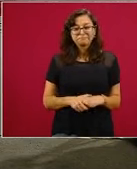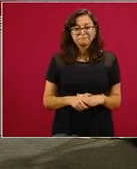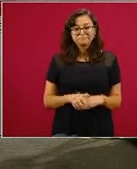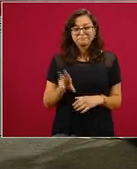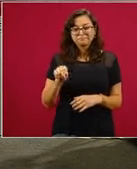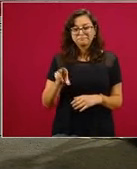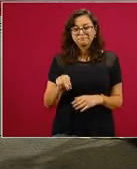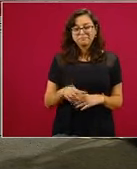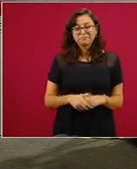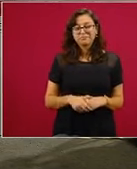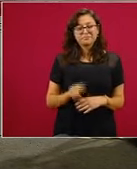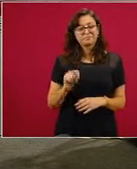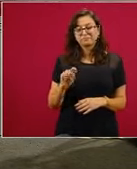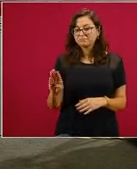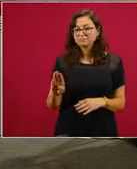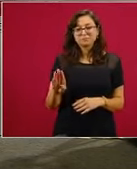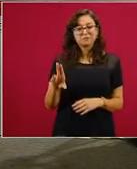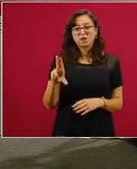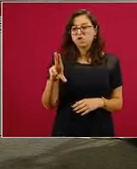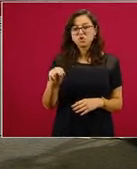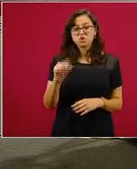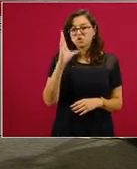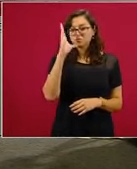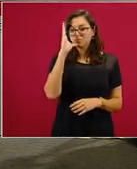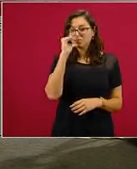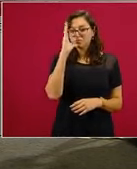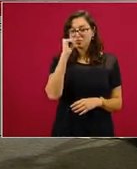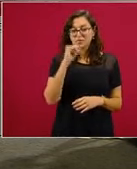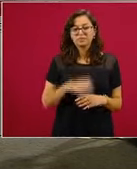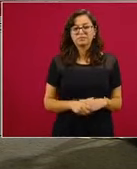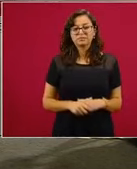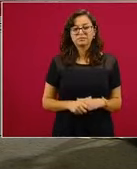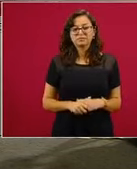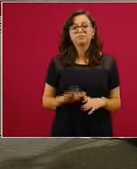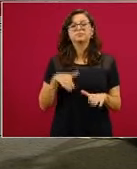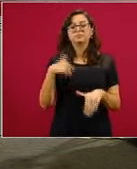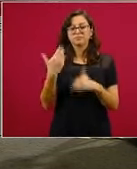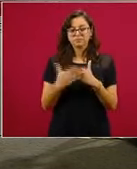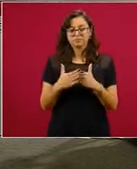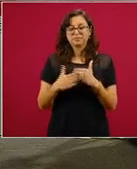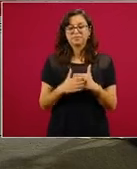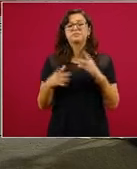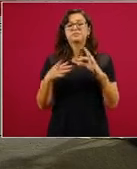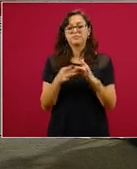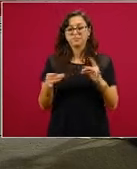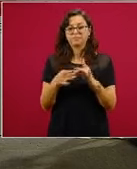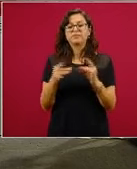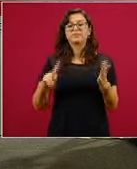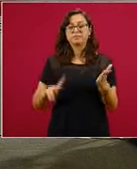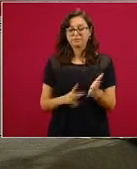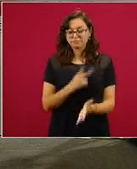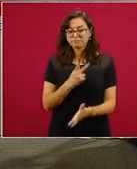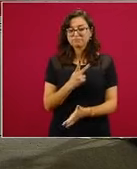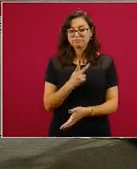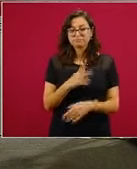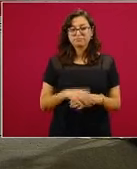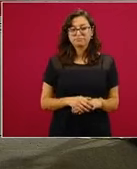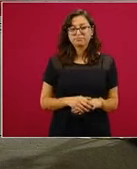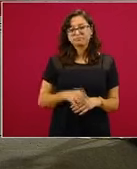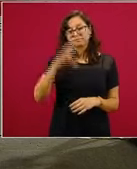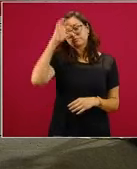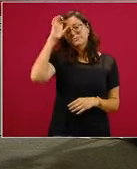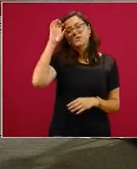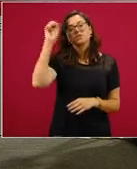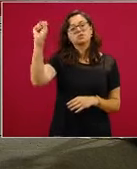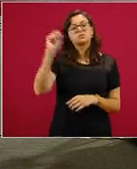No. Sí, no, desafortunadamente no. Cuando volvamos a tener una sesión específica sobre tuberculosis, vamos a comentar un concepto